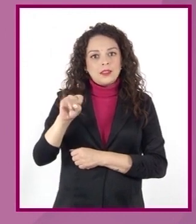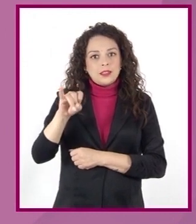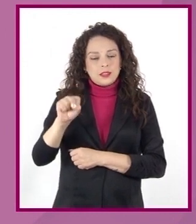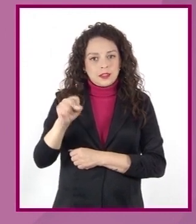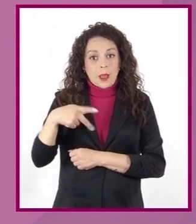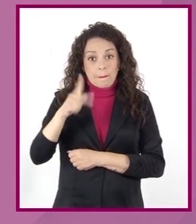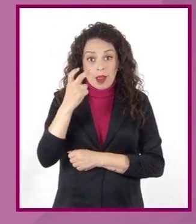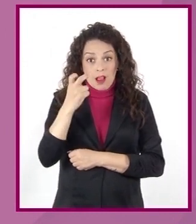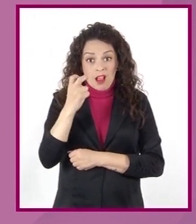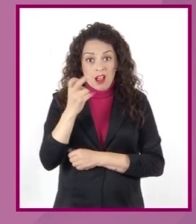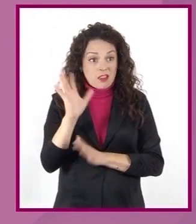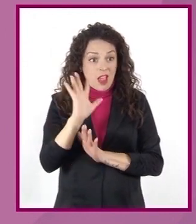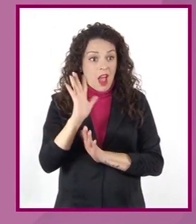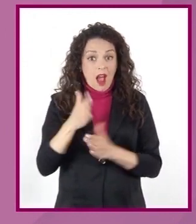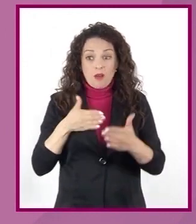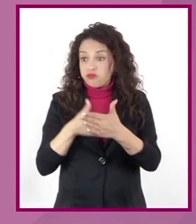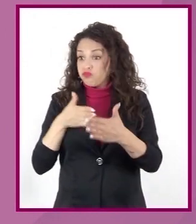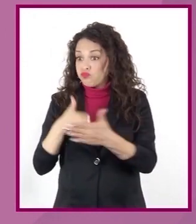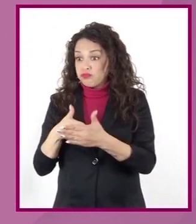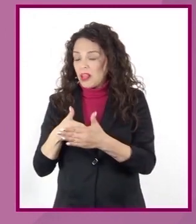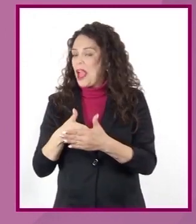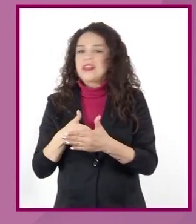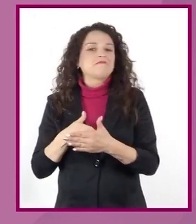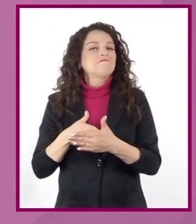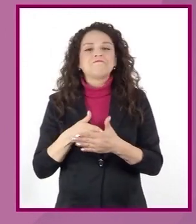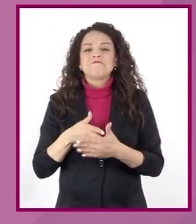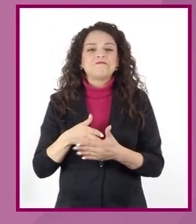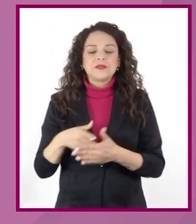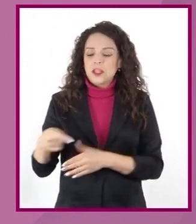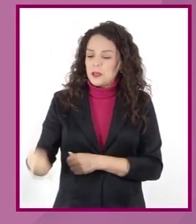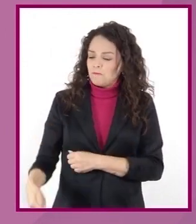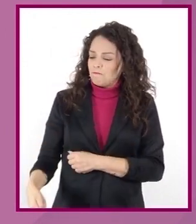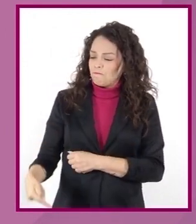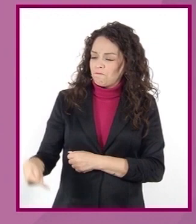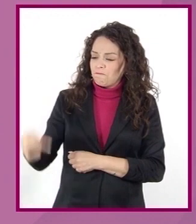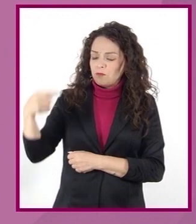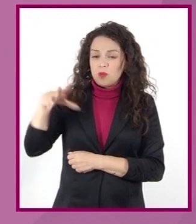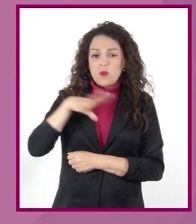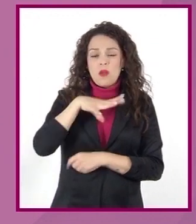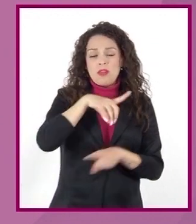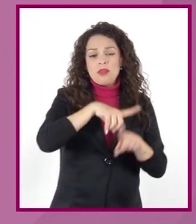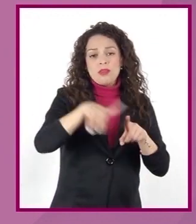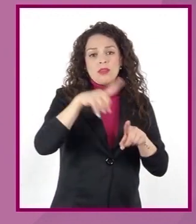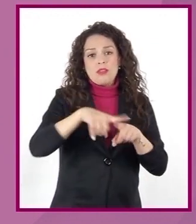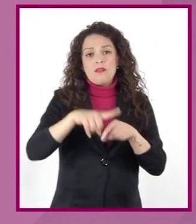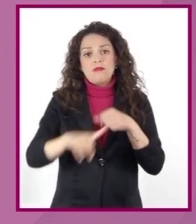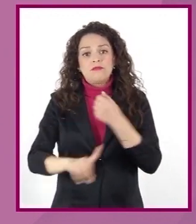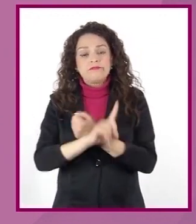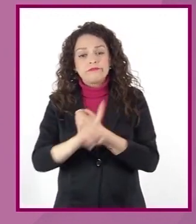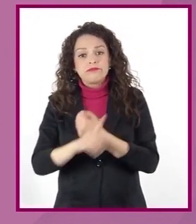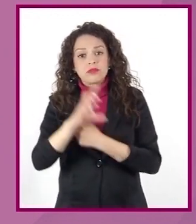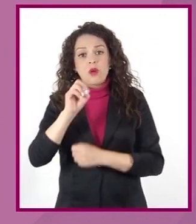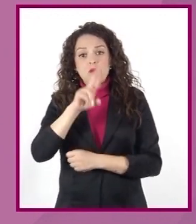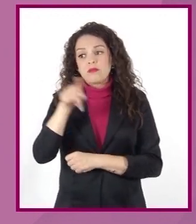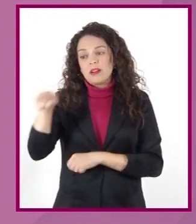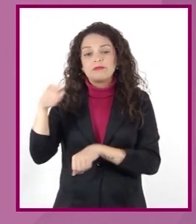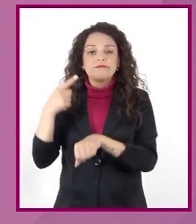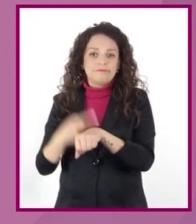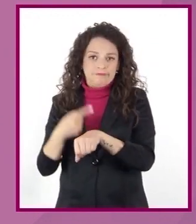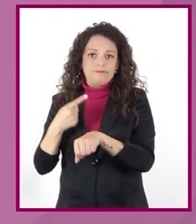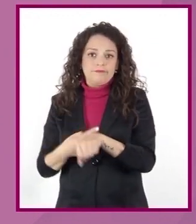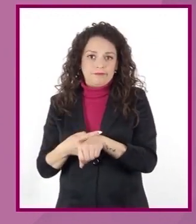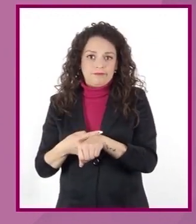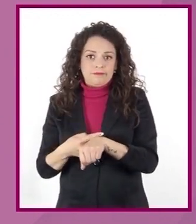impedido lograr sus metas. Desde muy pequeña se enfrentó a diferentes situaciones por su condición, para la que